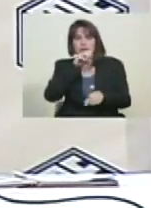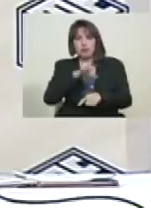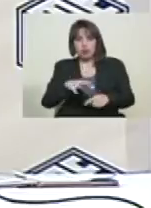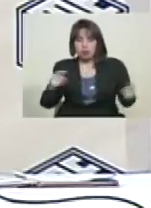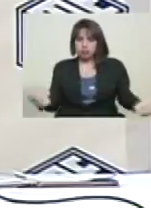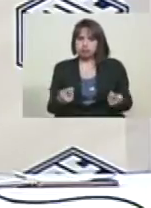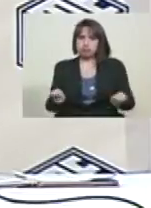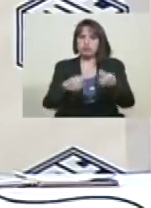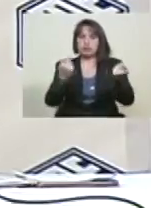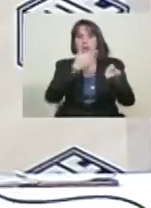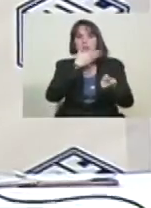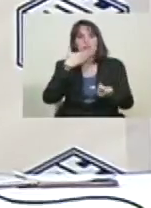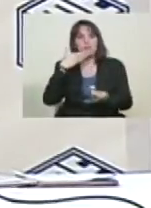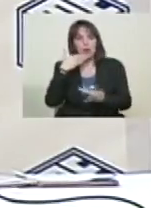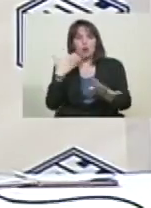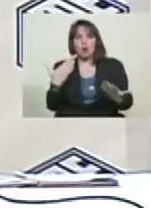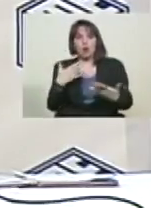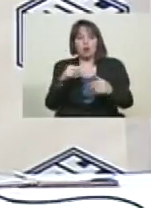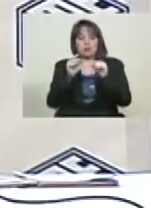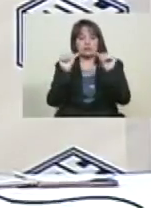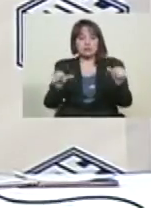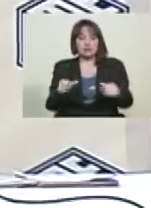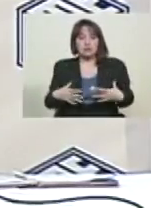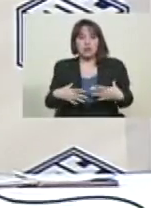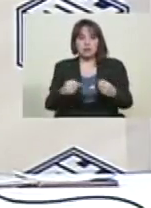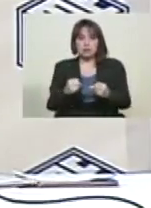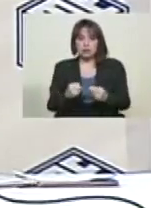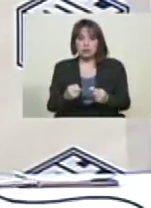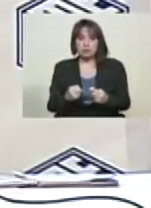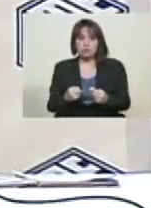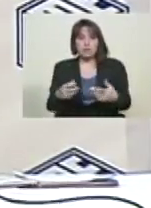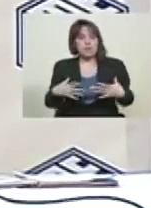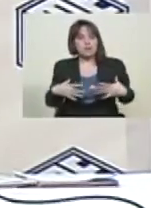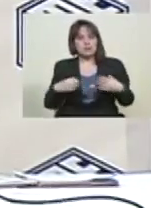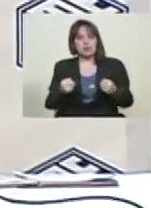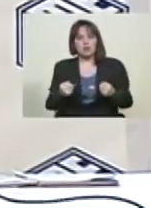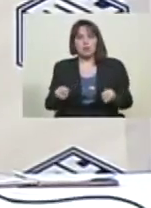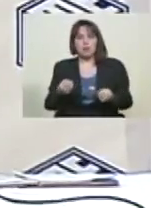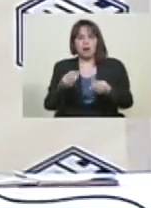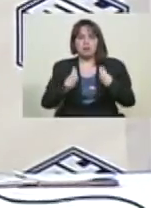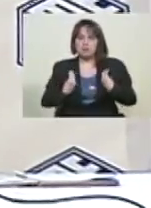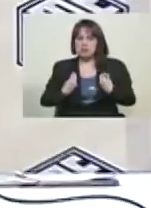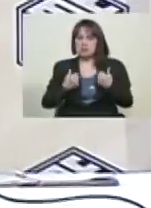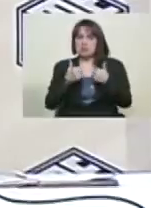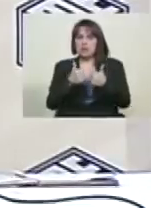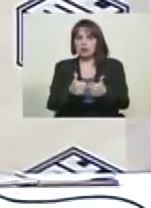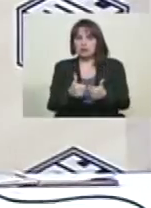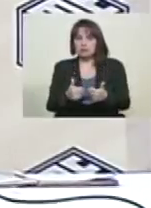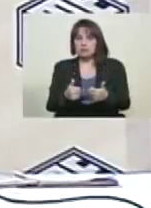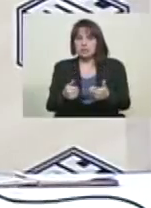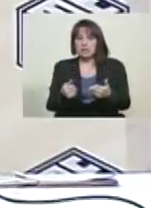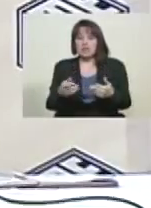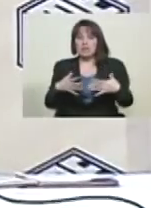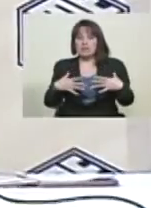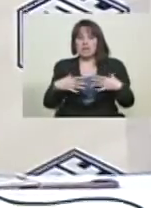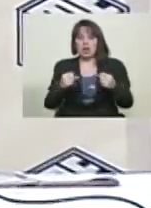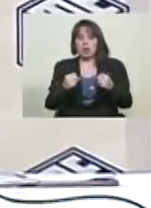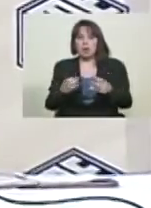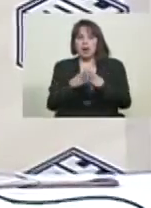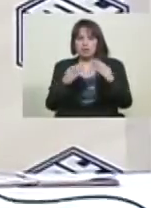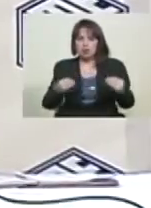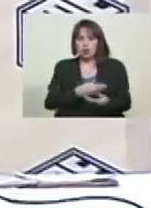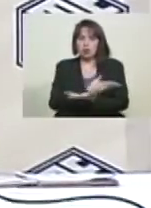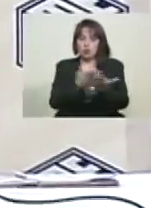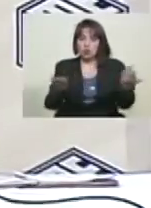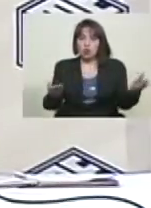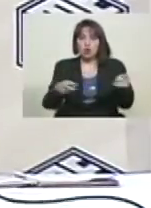que requerimos para la construcción del Sistema Público Nacional de Salud. Salud para el buen vivir, salud colectiva, salud en el socialismo, como